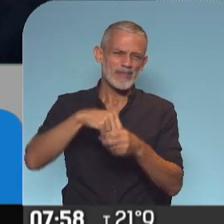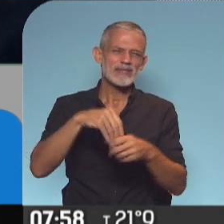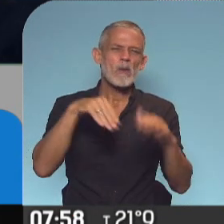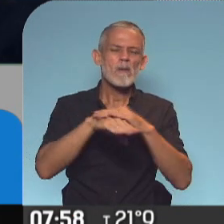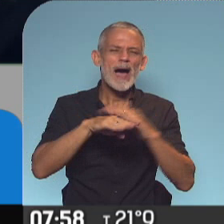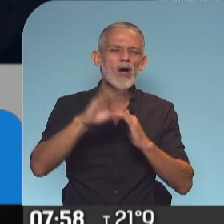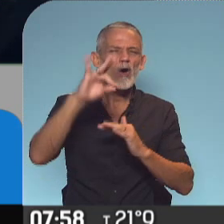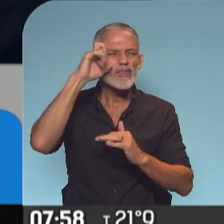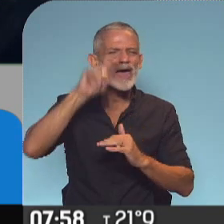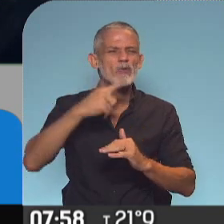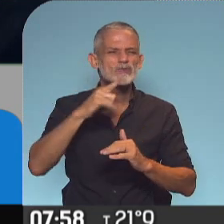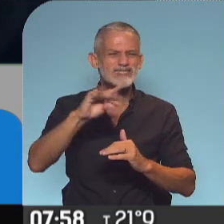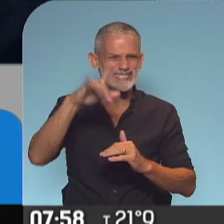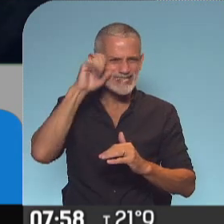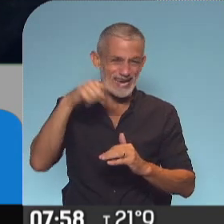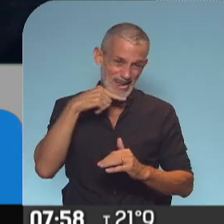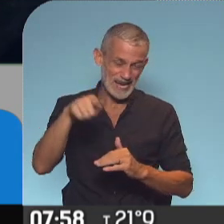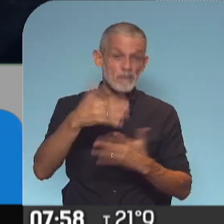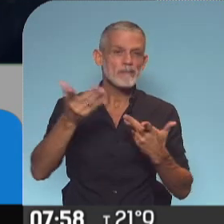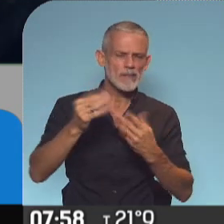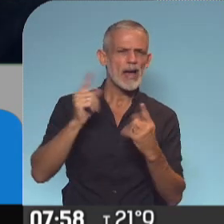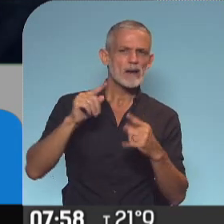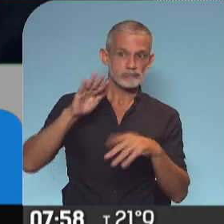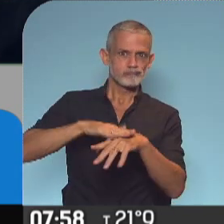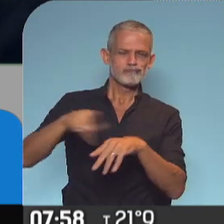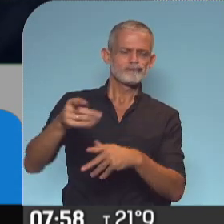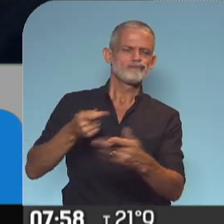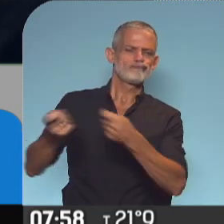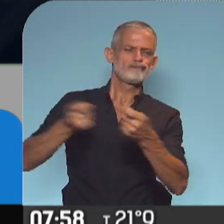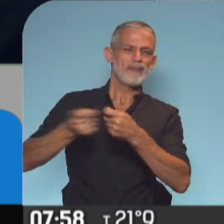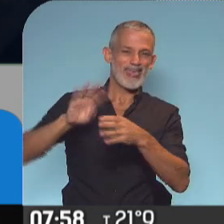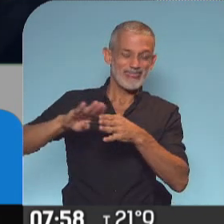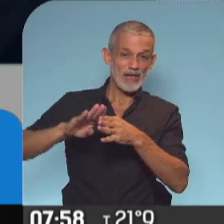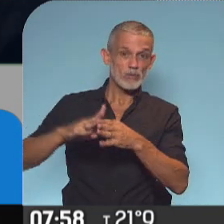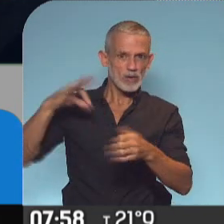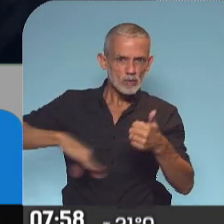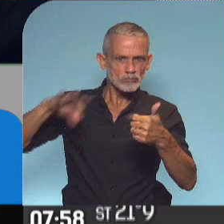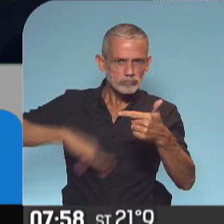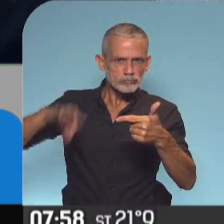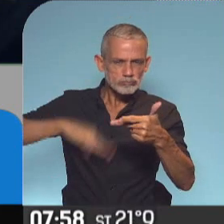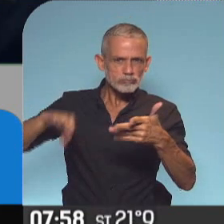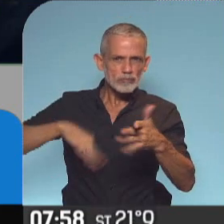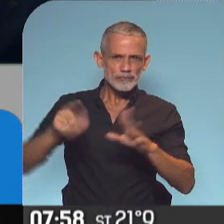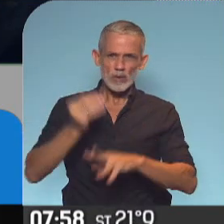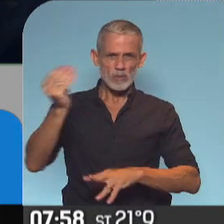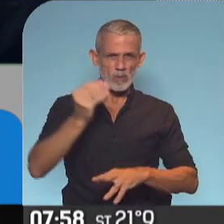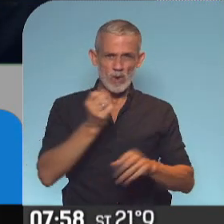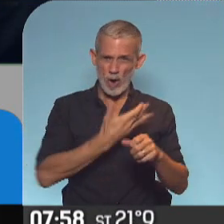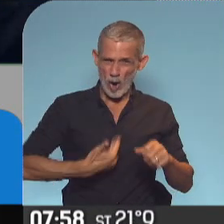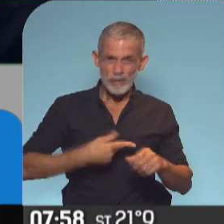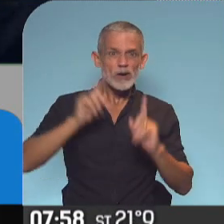uno de los designados para manejar los canjes de deuda y siguió recibiendo honorarios aún siendo funcionario